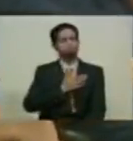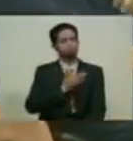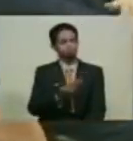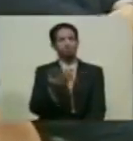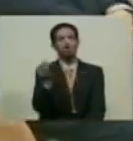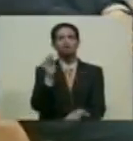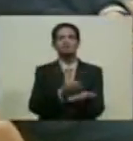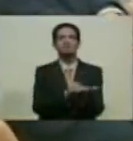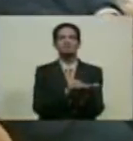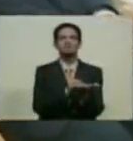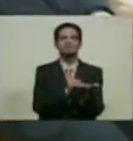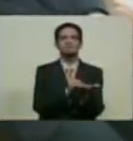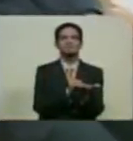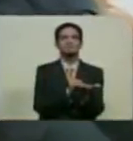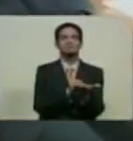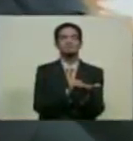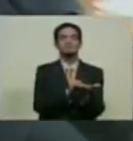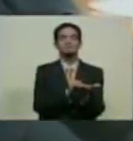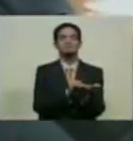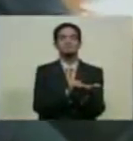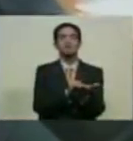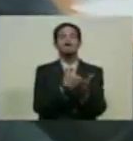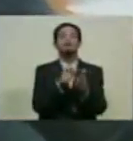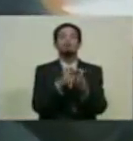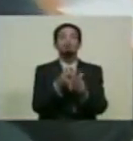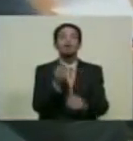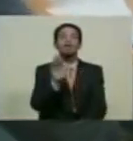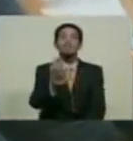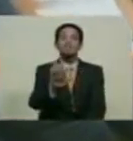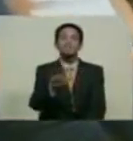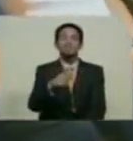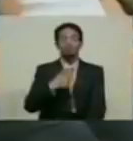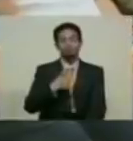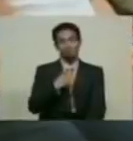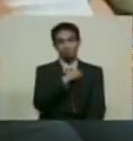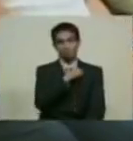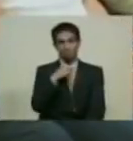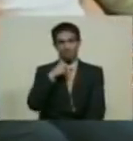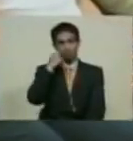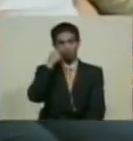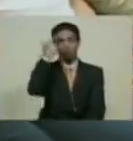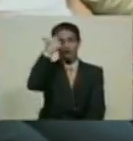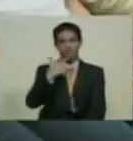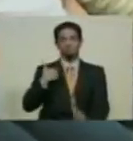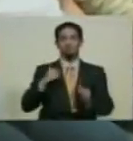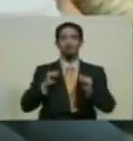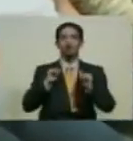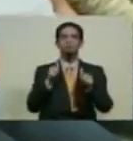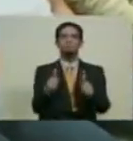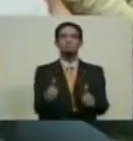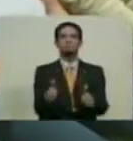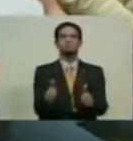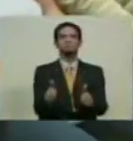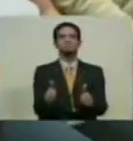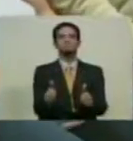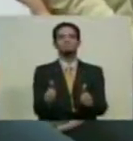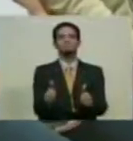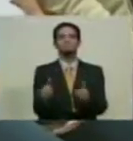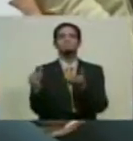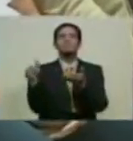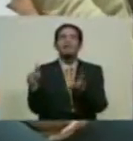más. Y así, en lo personal, inicié este camino. Un